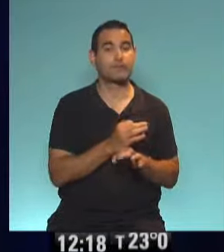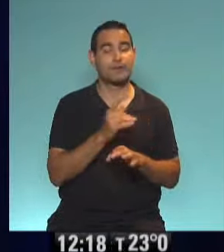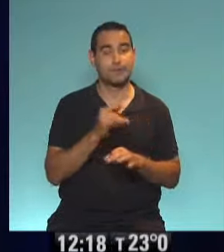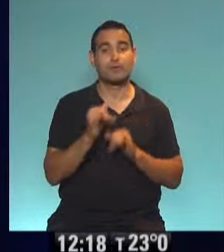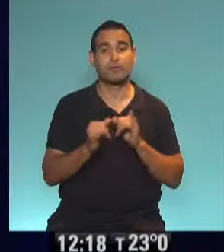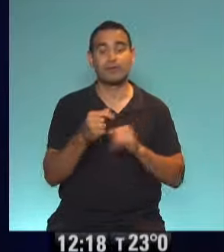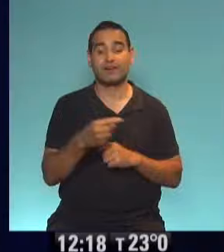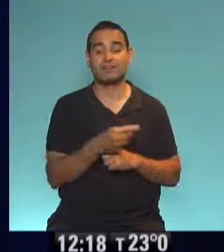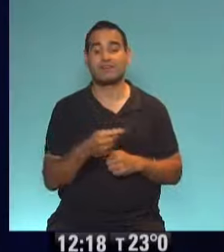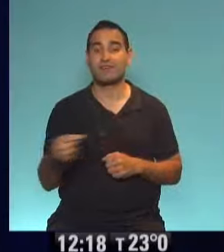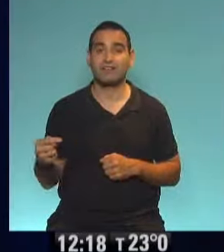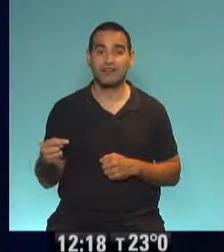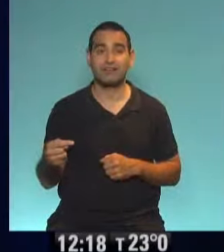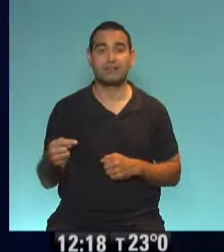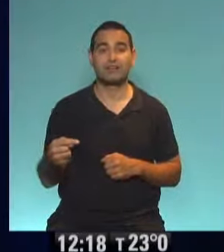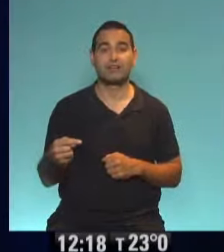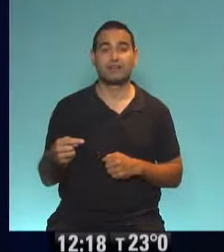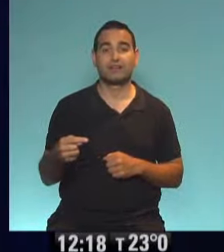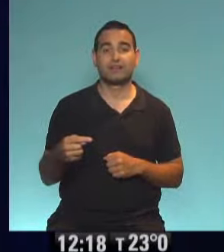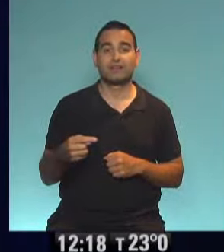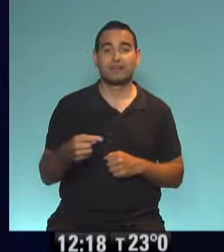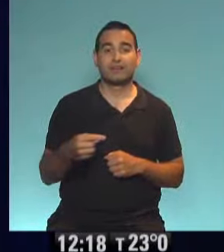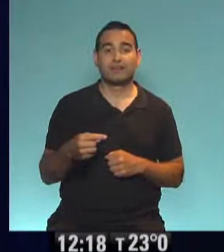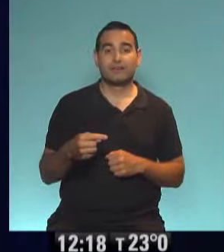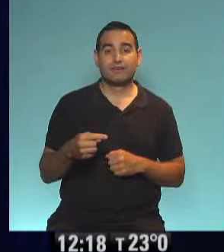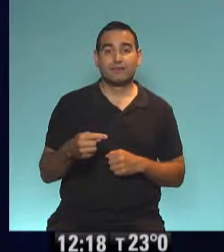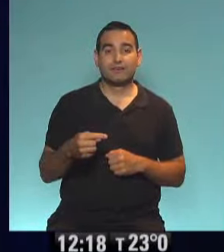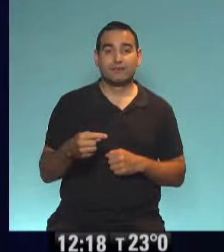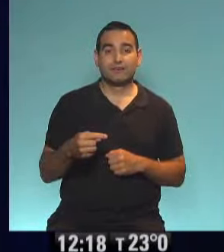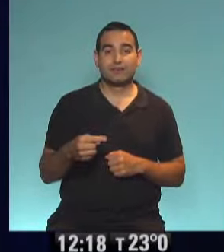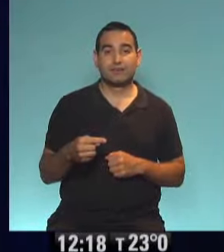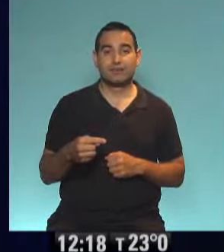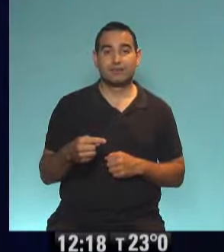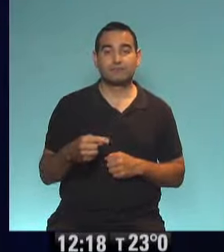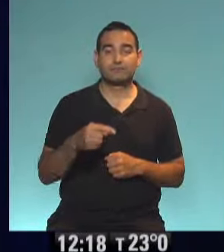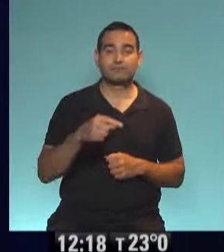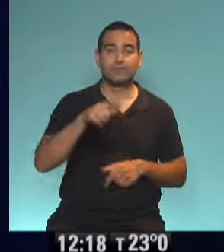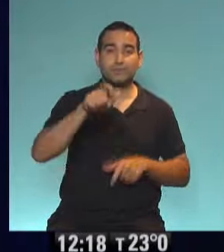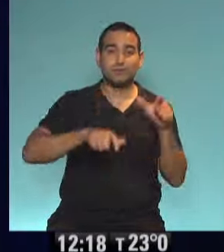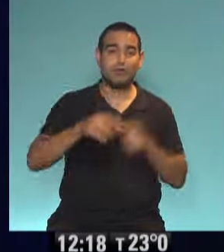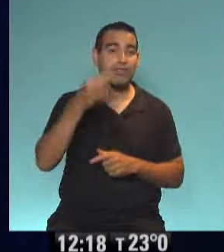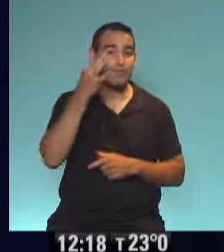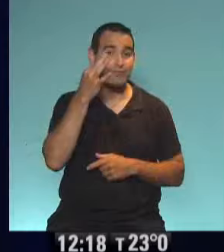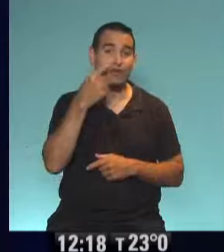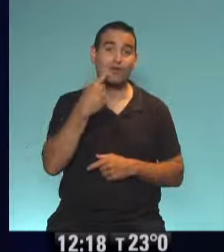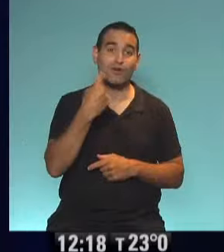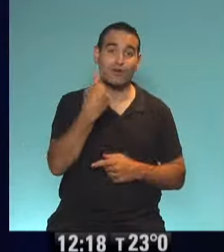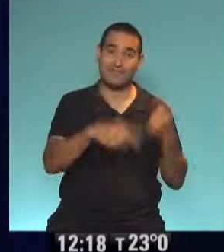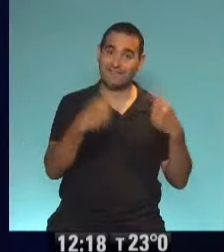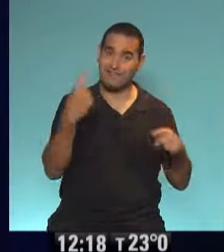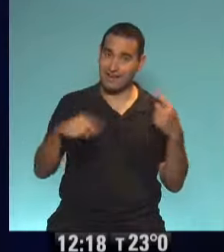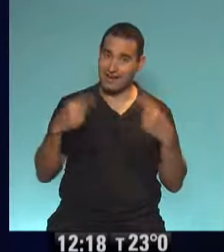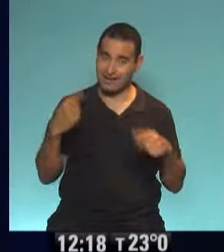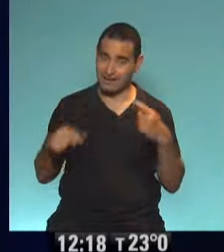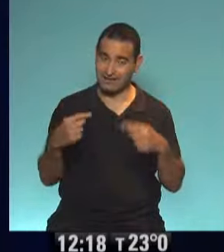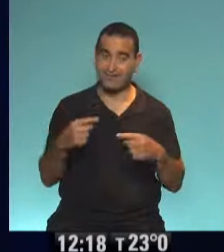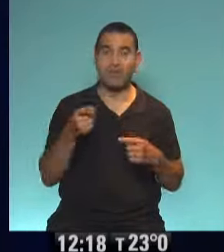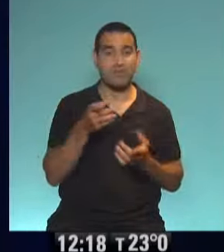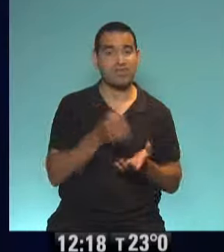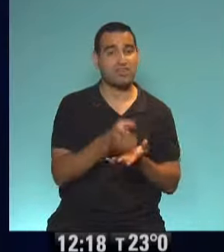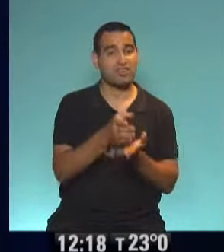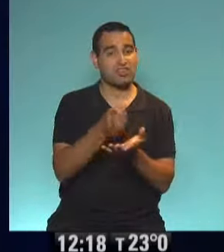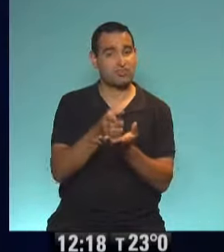esta semana es que muchas veces estuvo de la mano la diferencia de color de piel, venía de la mano de la diferencia de los derechos. Y eso es